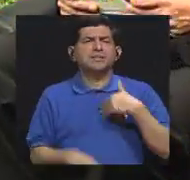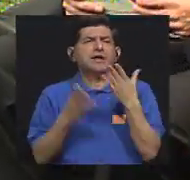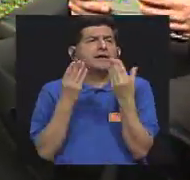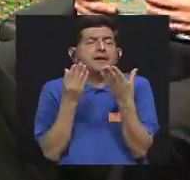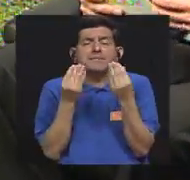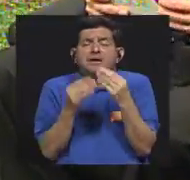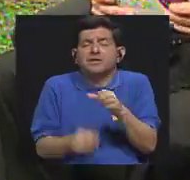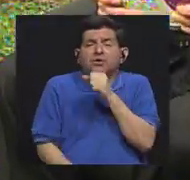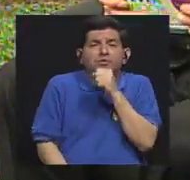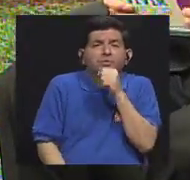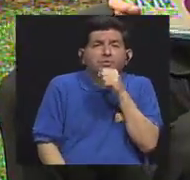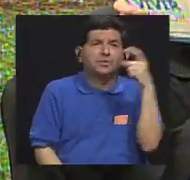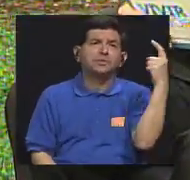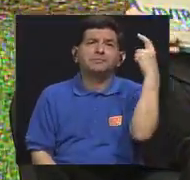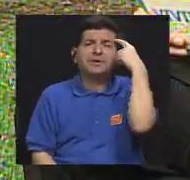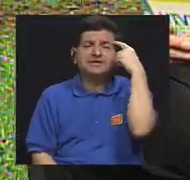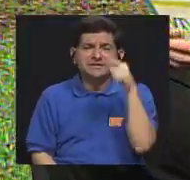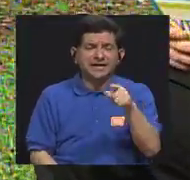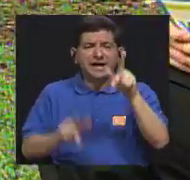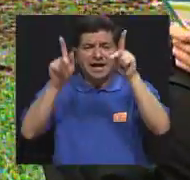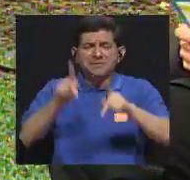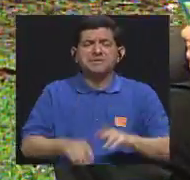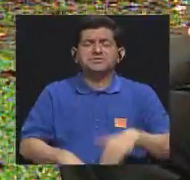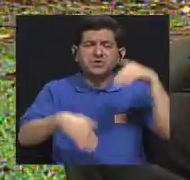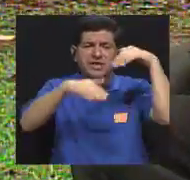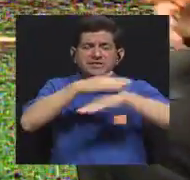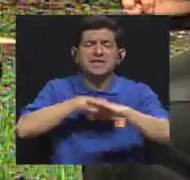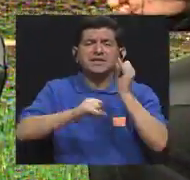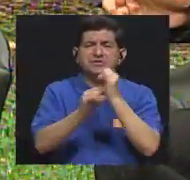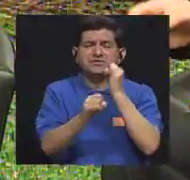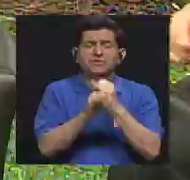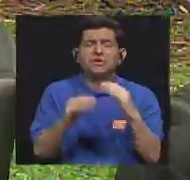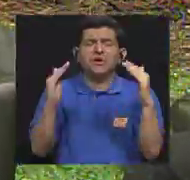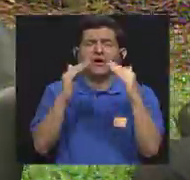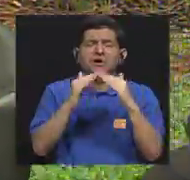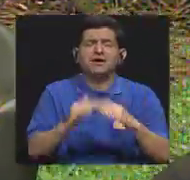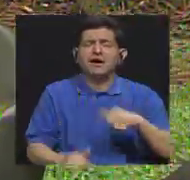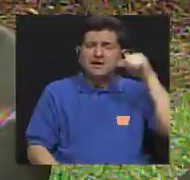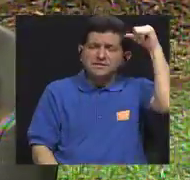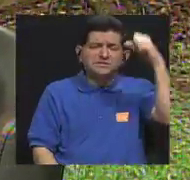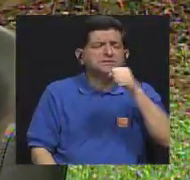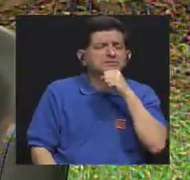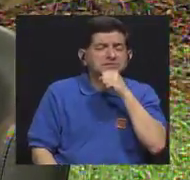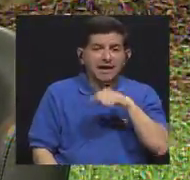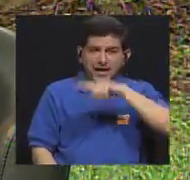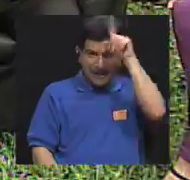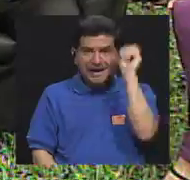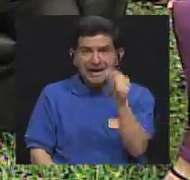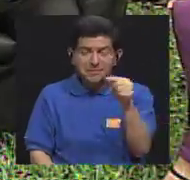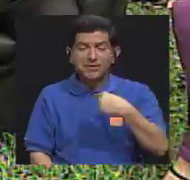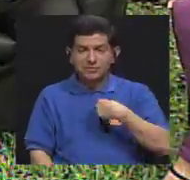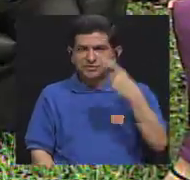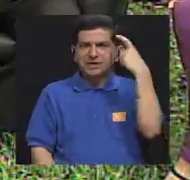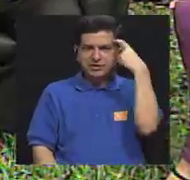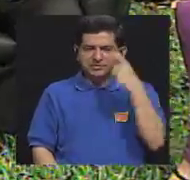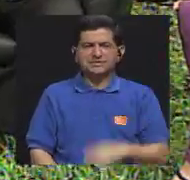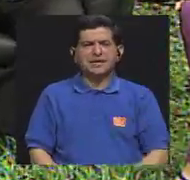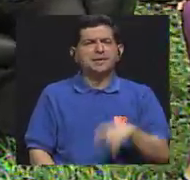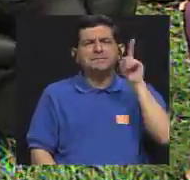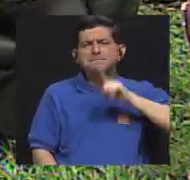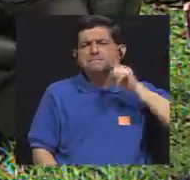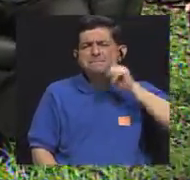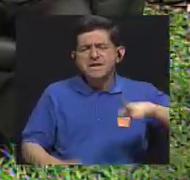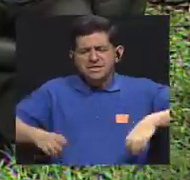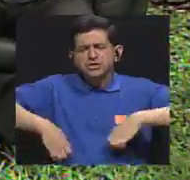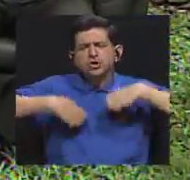miedo a envejecer por pensar que van a quedar institucionalizados en un hogar de ancianos? Sí, tal vez esa era la pregunta que me surgía. ¿Cuáles son los mitos